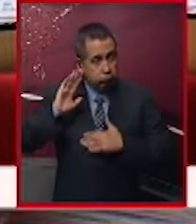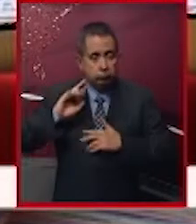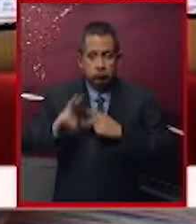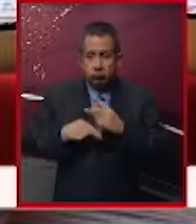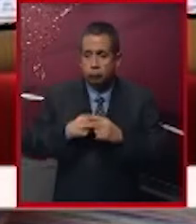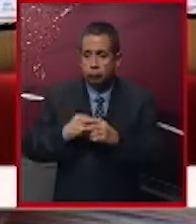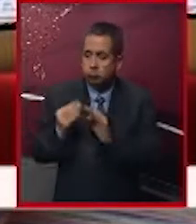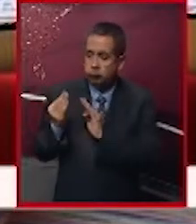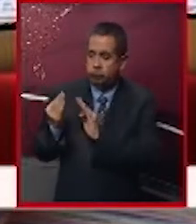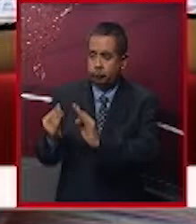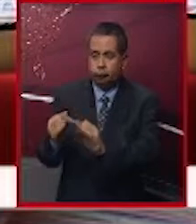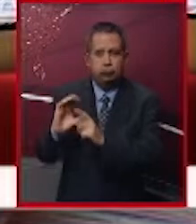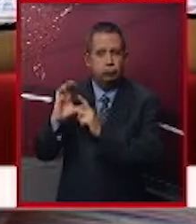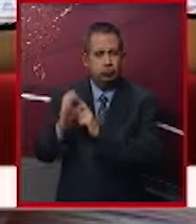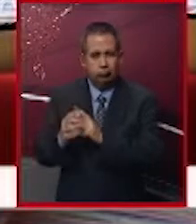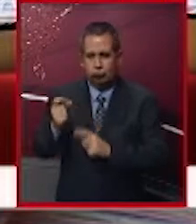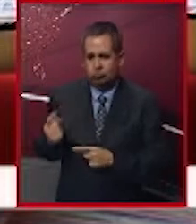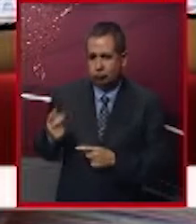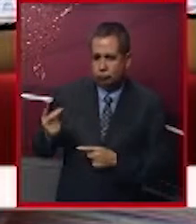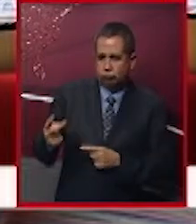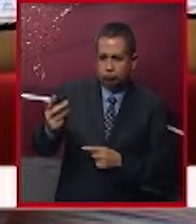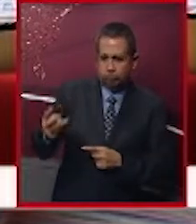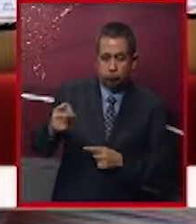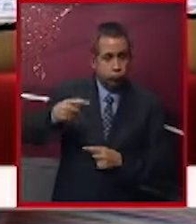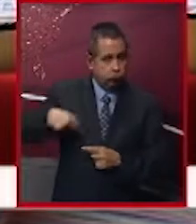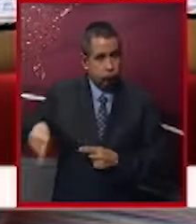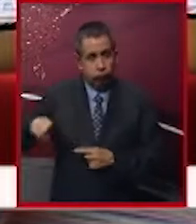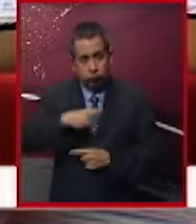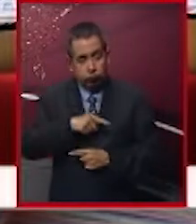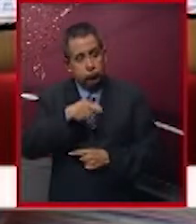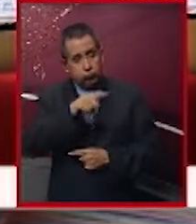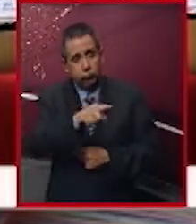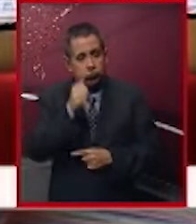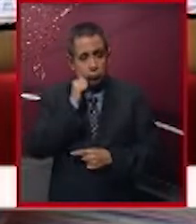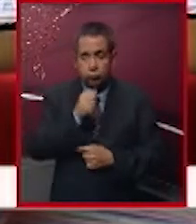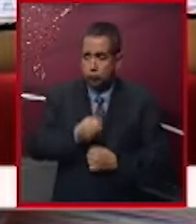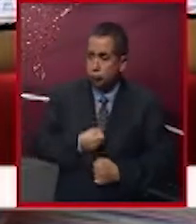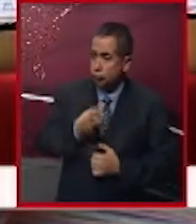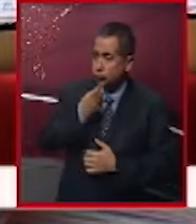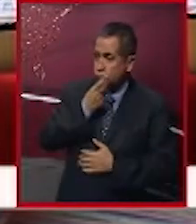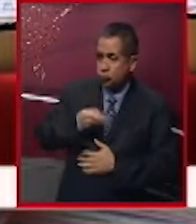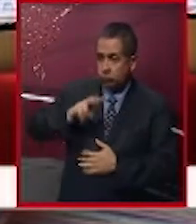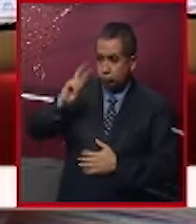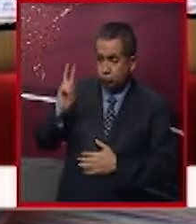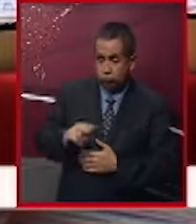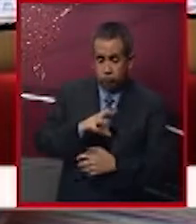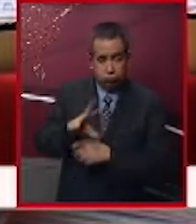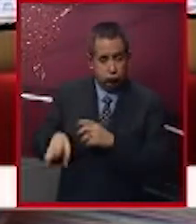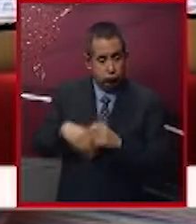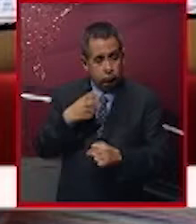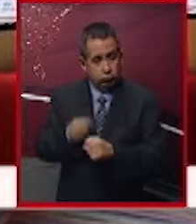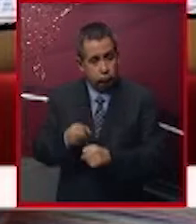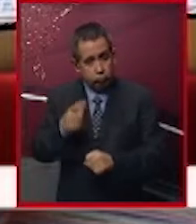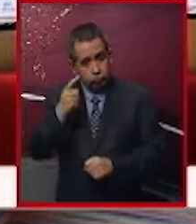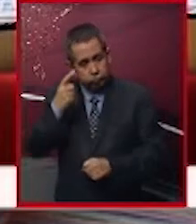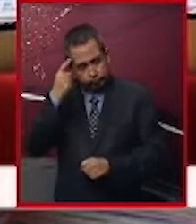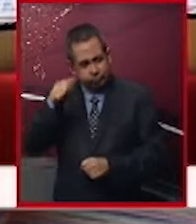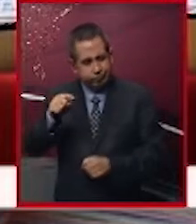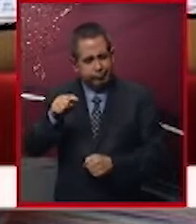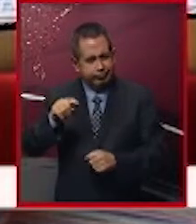Comercio y Competitividad, de Economía Social y de Fomento del Cooperativismo y de Infraestructura de la Cámara de